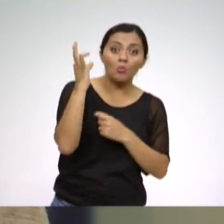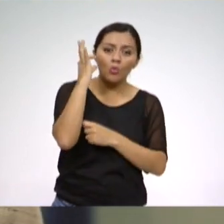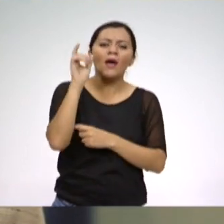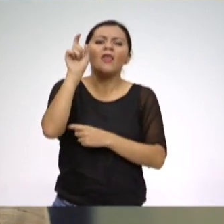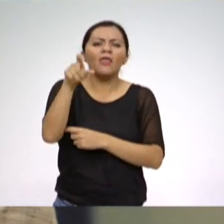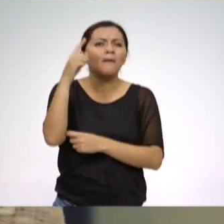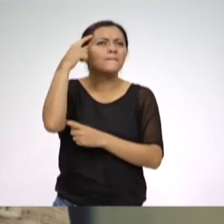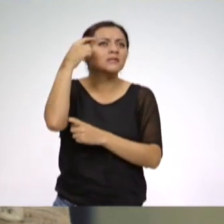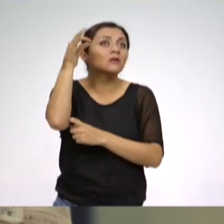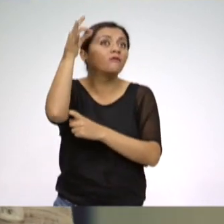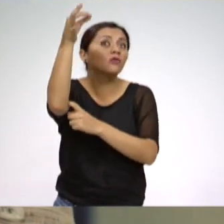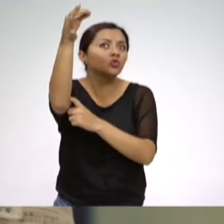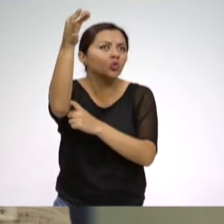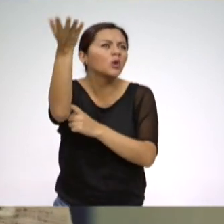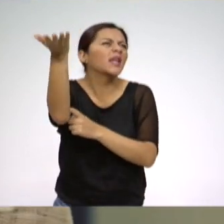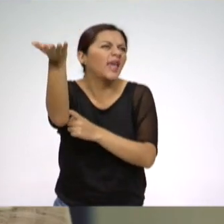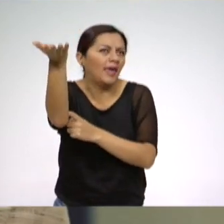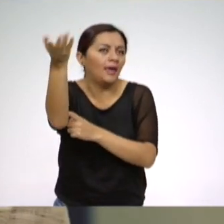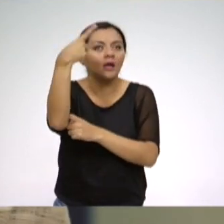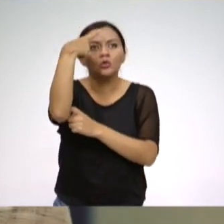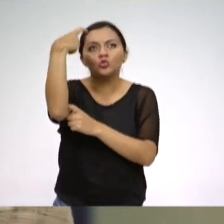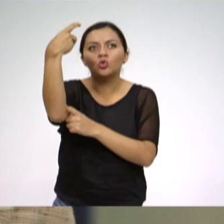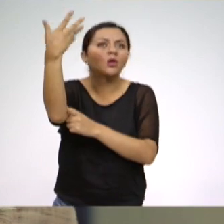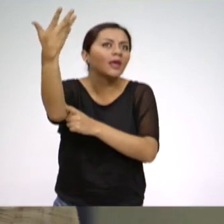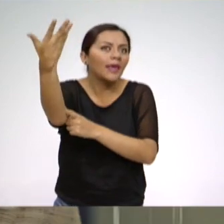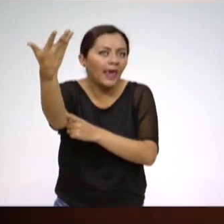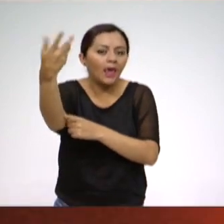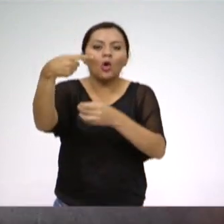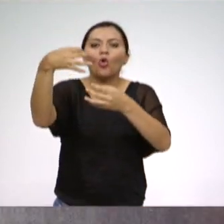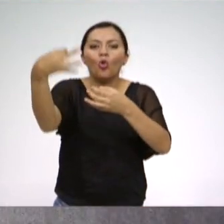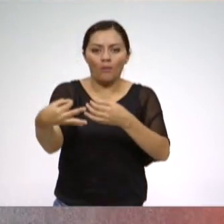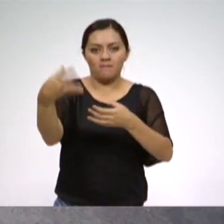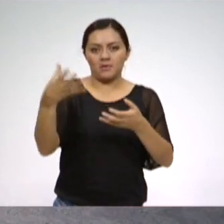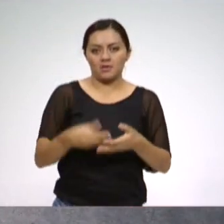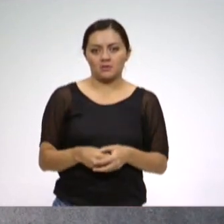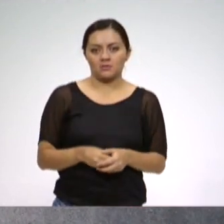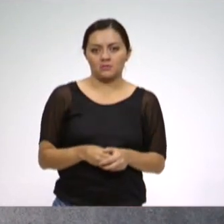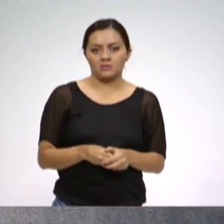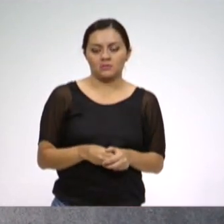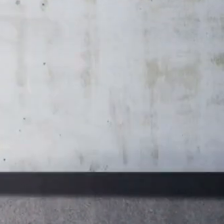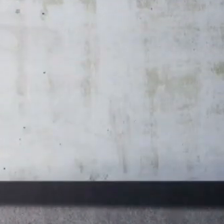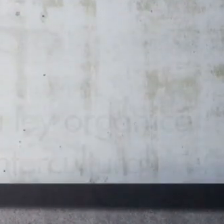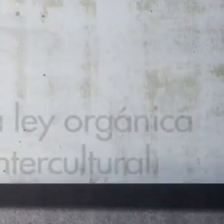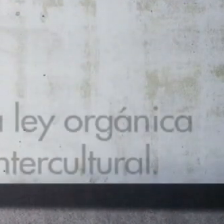vida, que tengan un sueño y que lo cumplan.